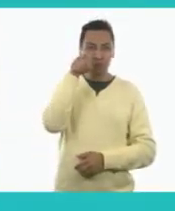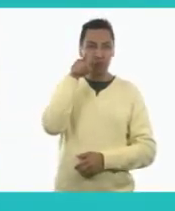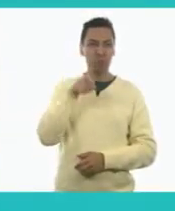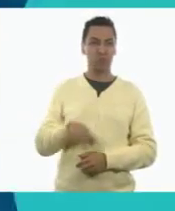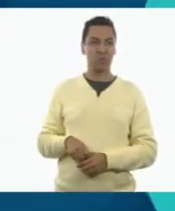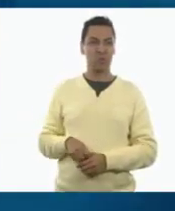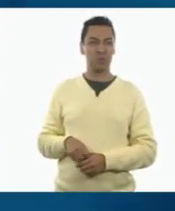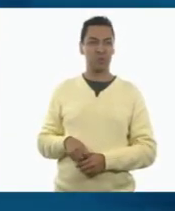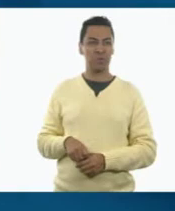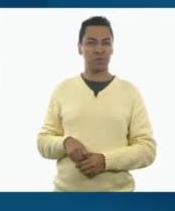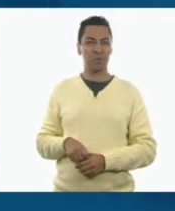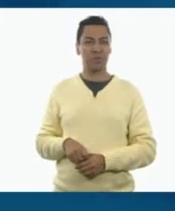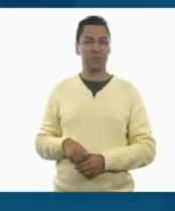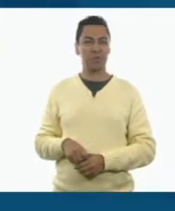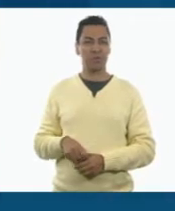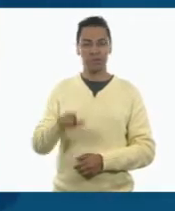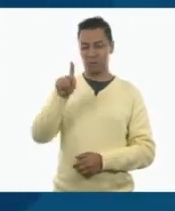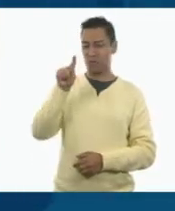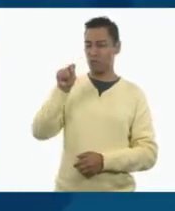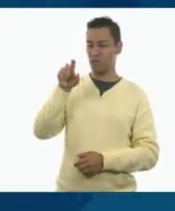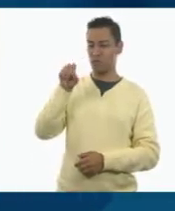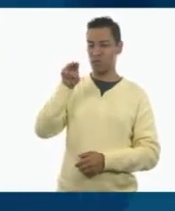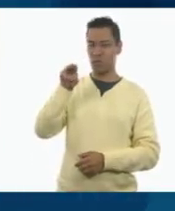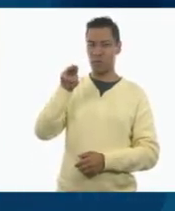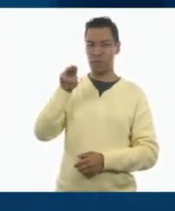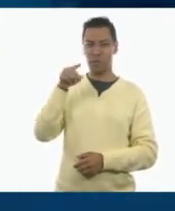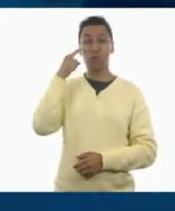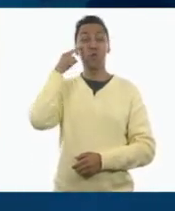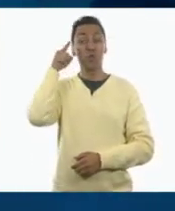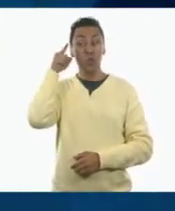Eres tú, Ton. Eres tú.